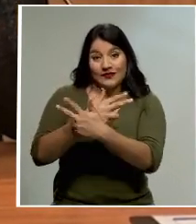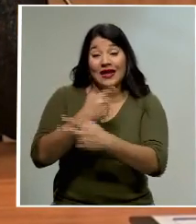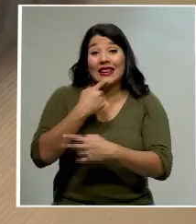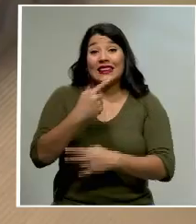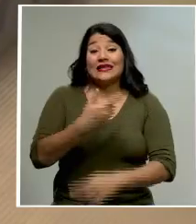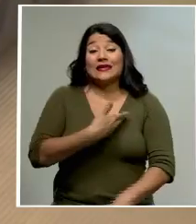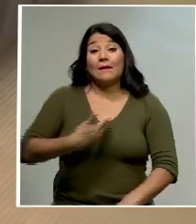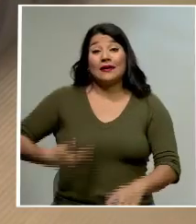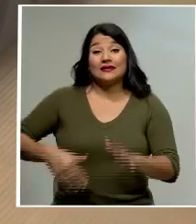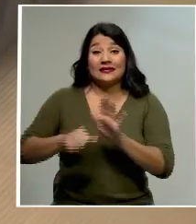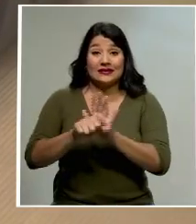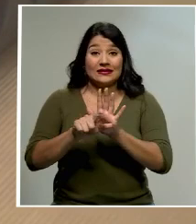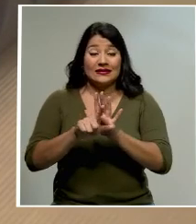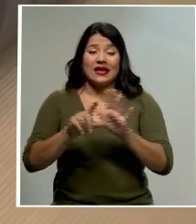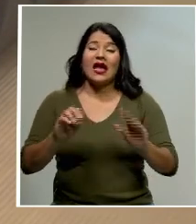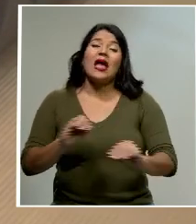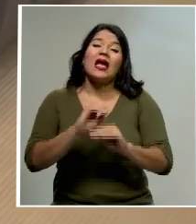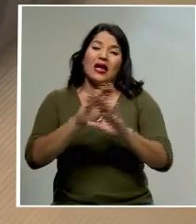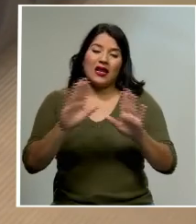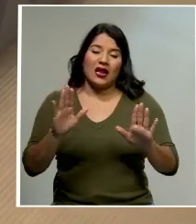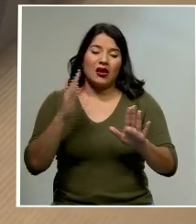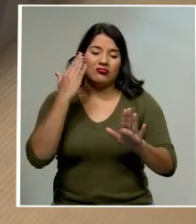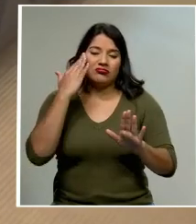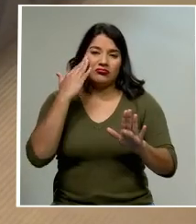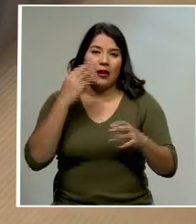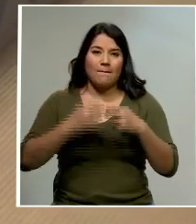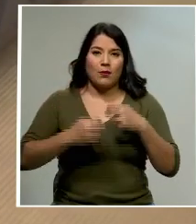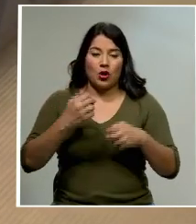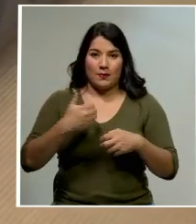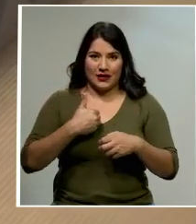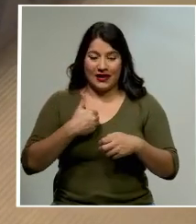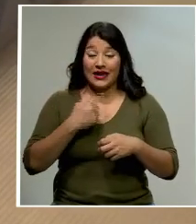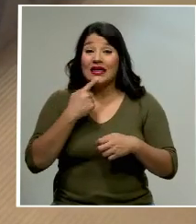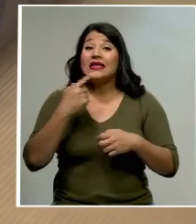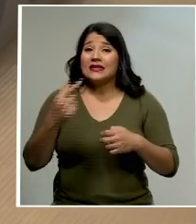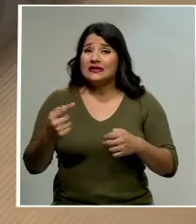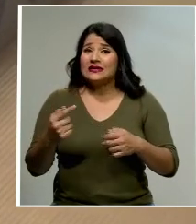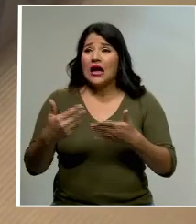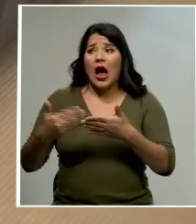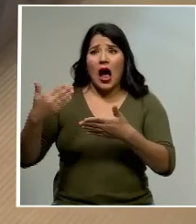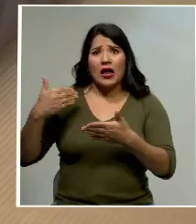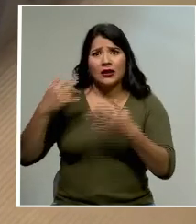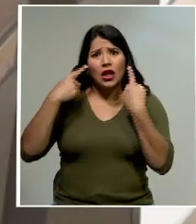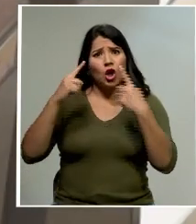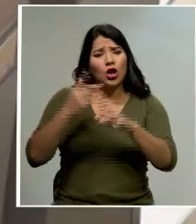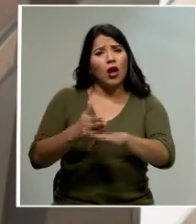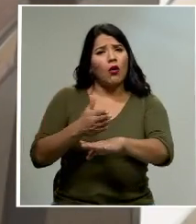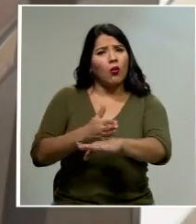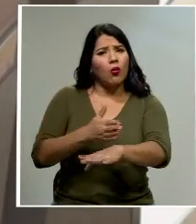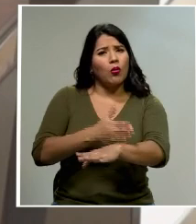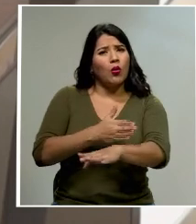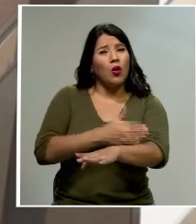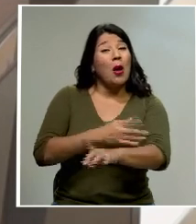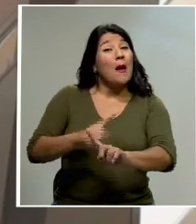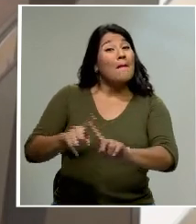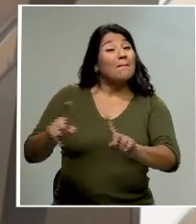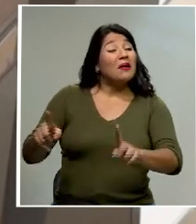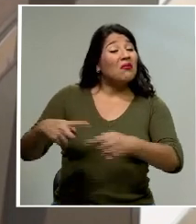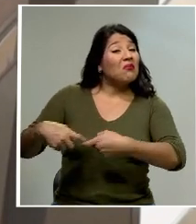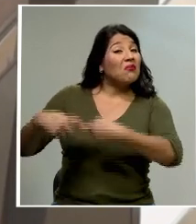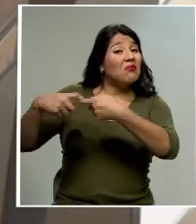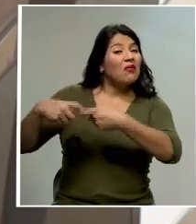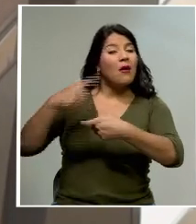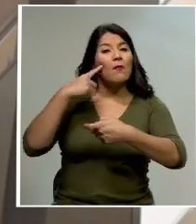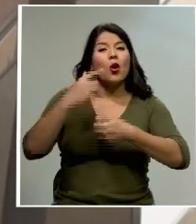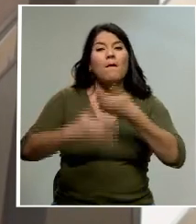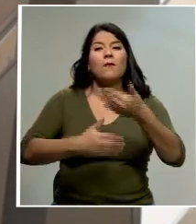la problemática que se vive y explicó que pese a que se habían dado pasos en este tema, se habían dejado de lado por la